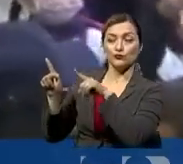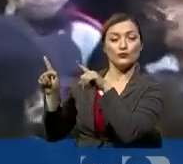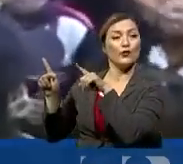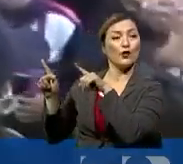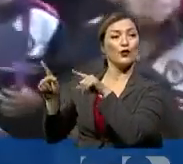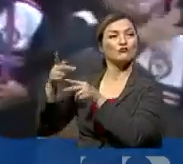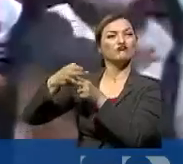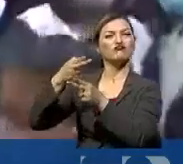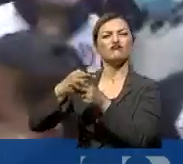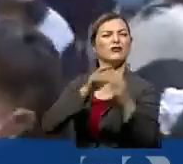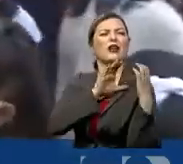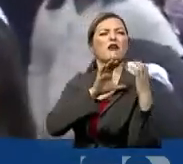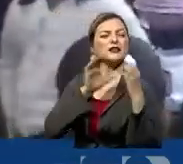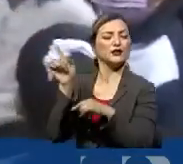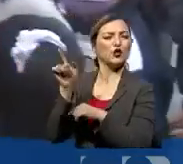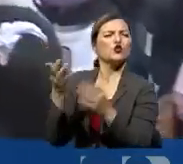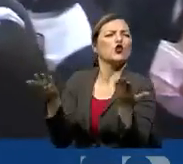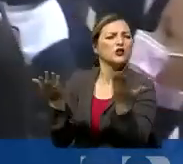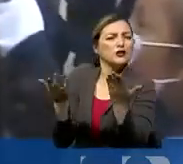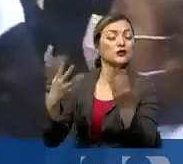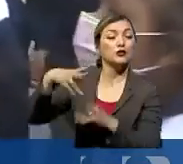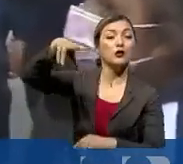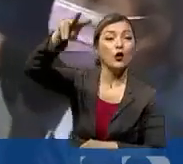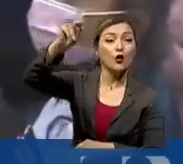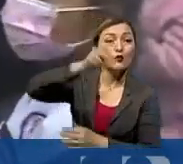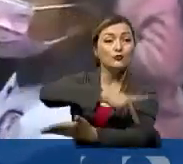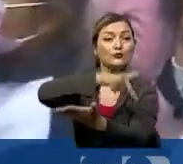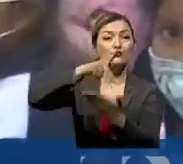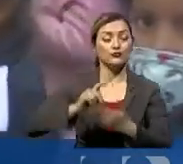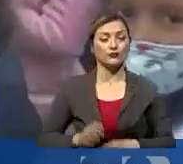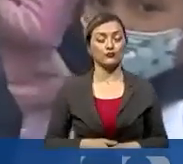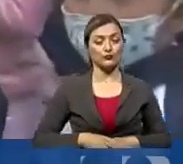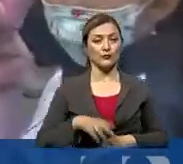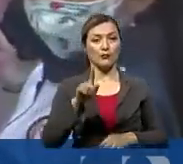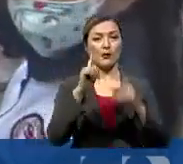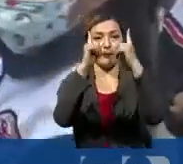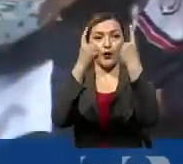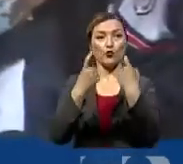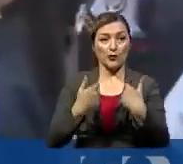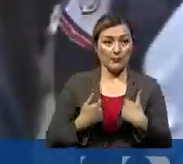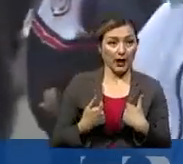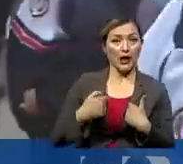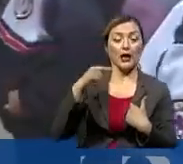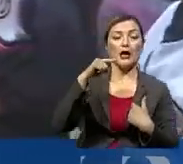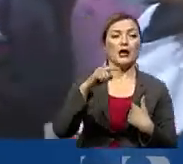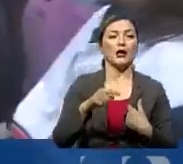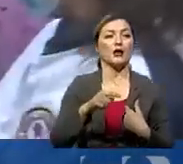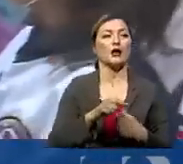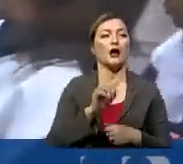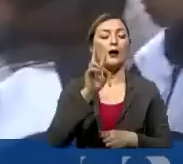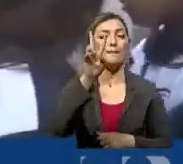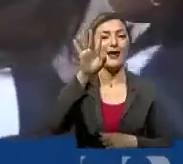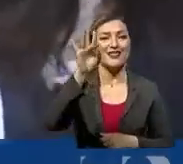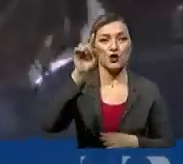de Quito. Esto está ubicado en el norte de la provincia de Pichincha. Por responder tu pregunta, Andrea, son 28.600 los estudiantes de las